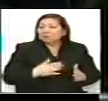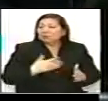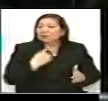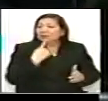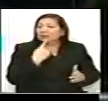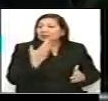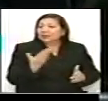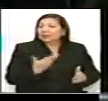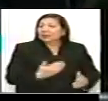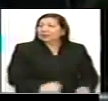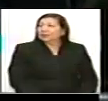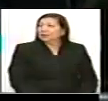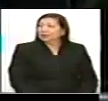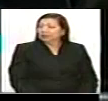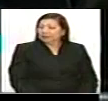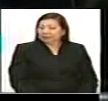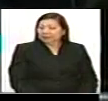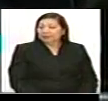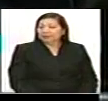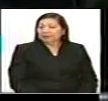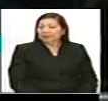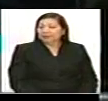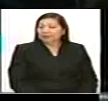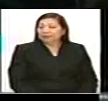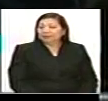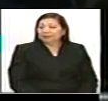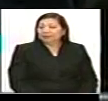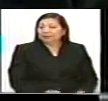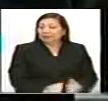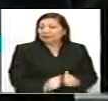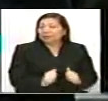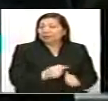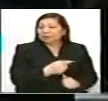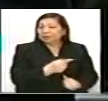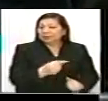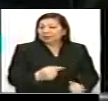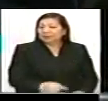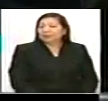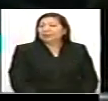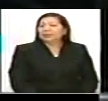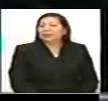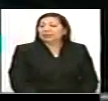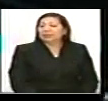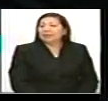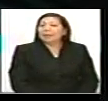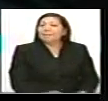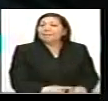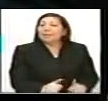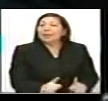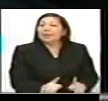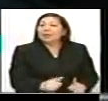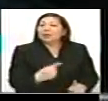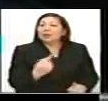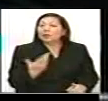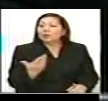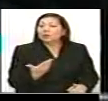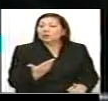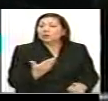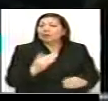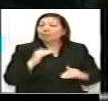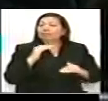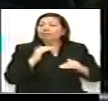decir, por ejemplo, los friajes, se puede decir con una semana de anticipación, pero es solo a esa